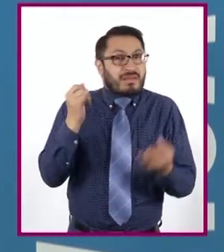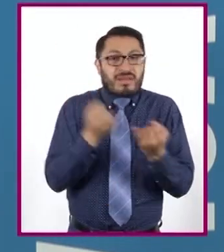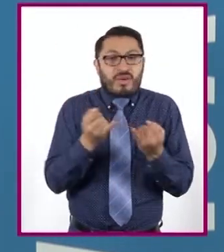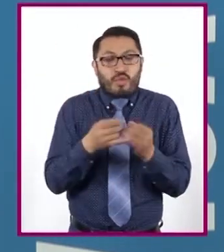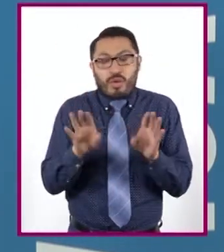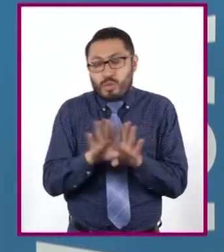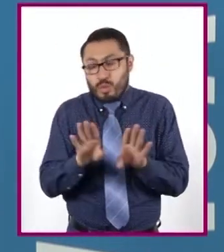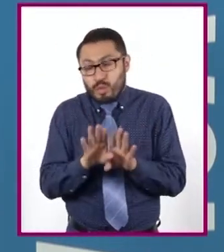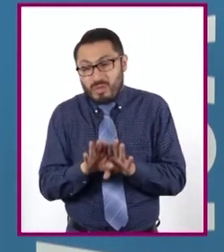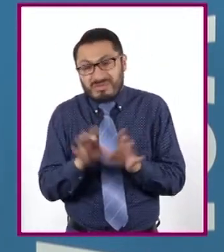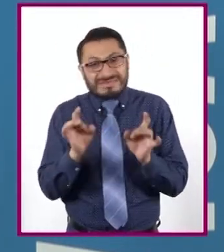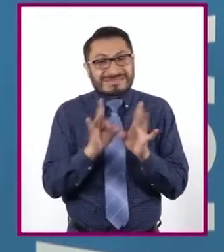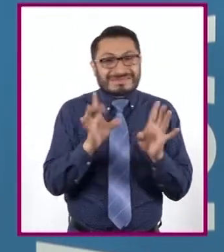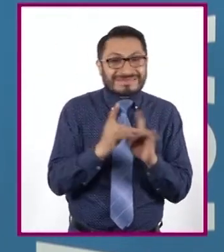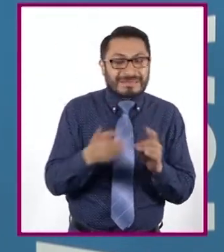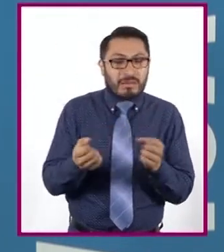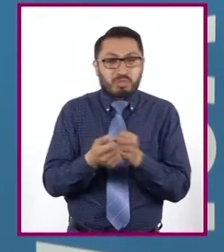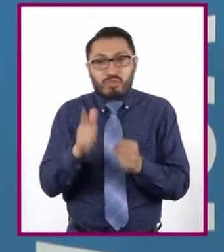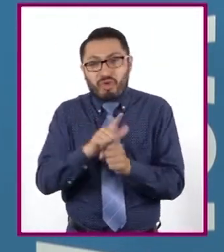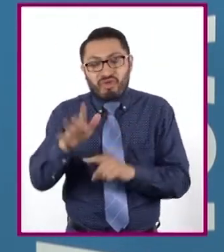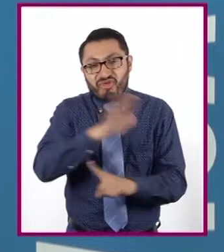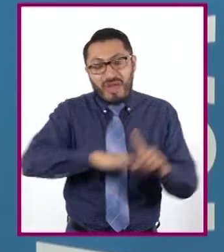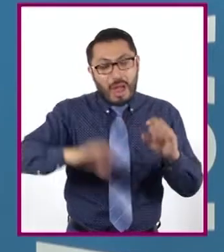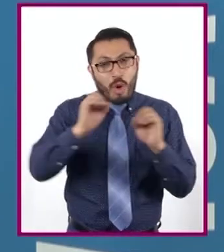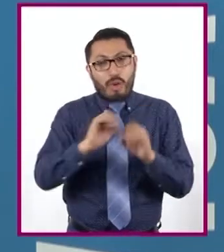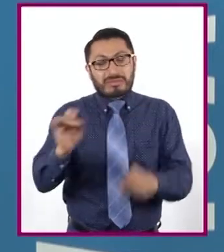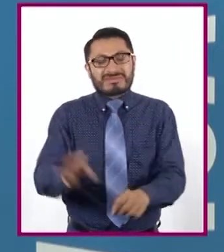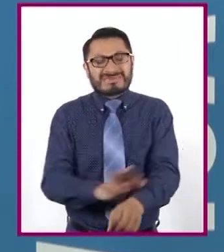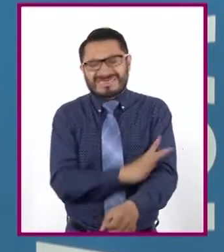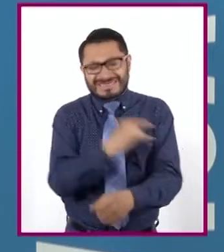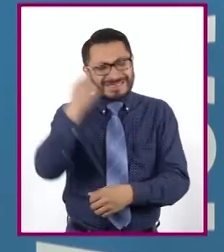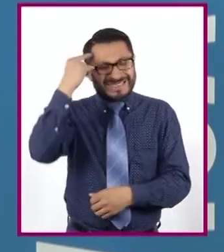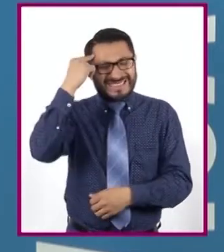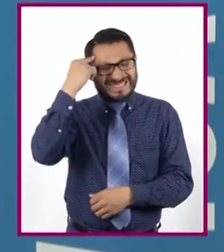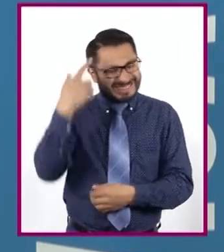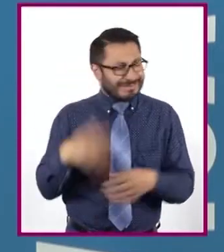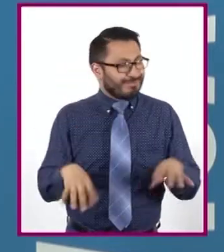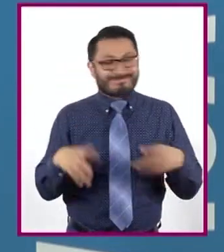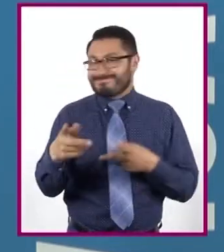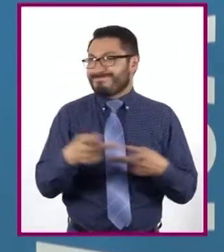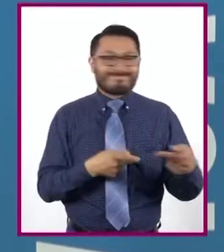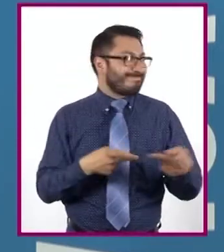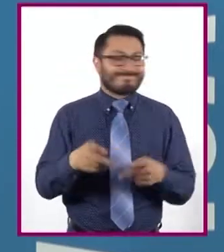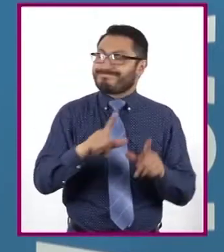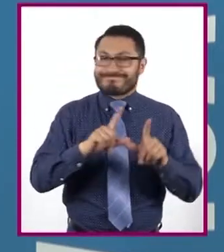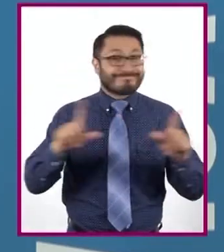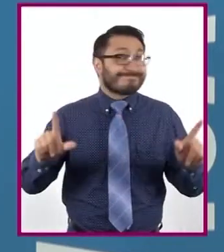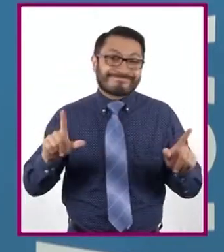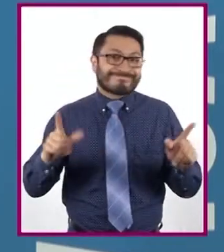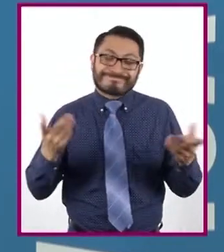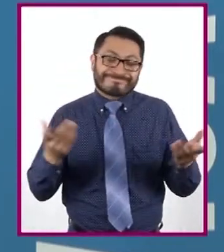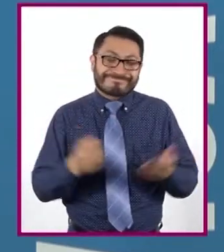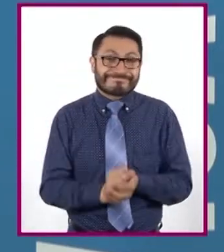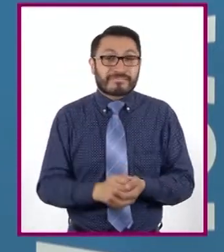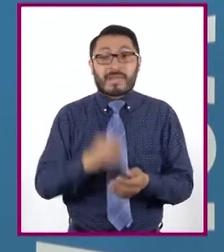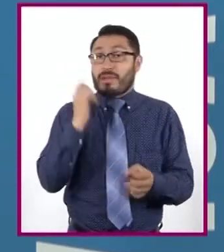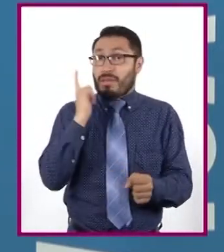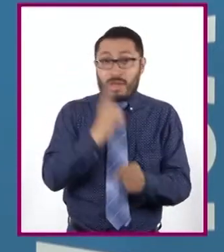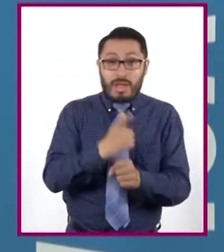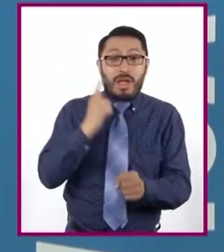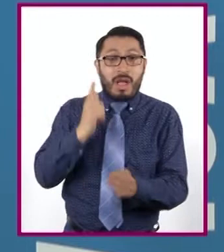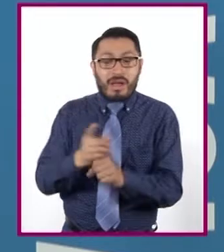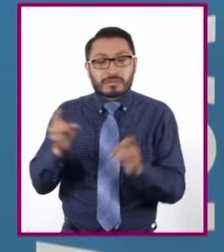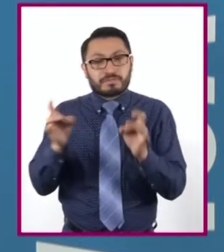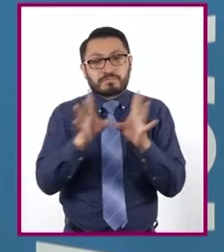social o emocionalmente tampoco están preparadas o preparados. También encontramos padecimientos